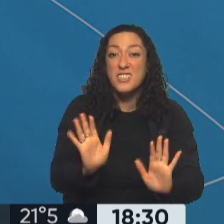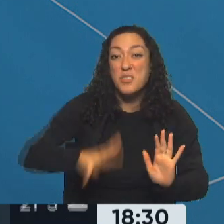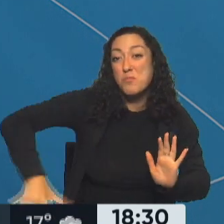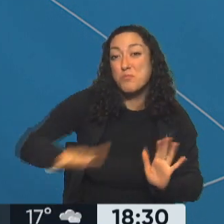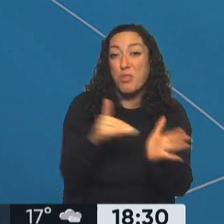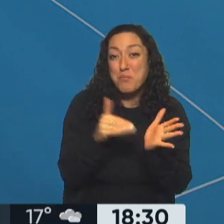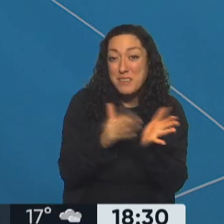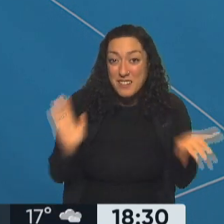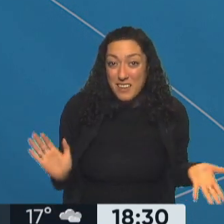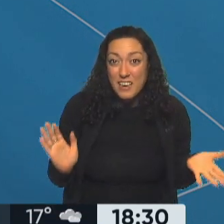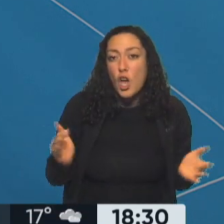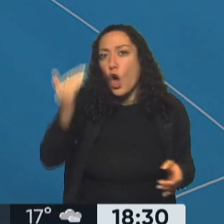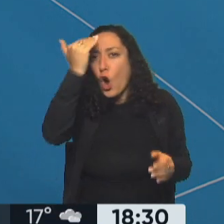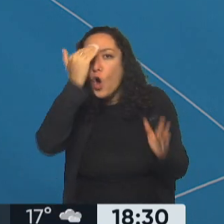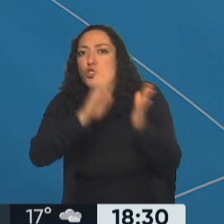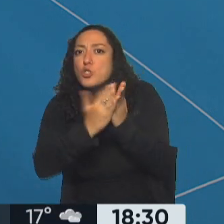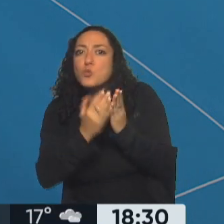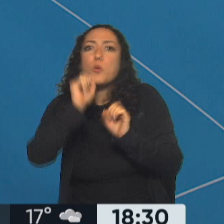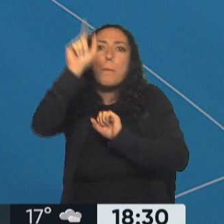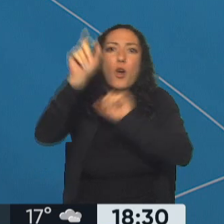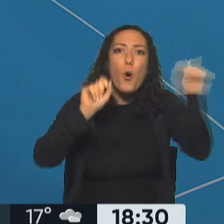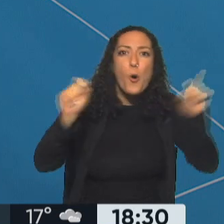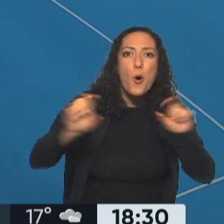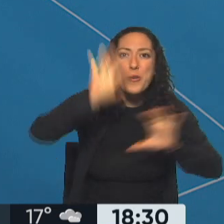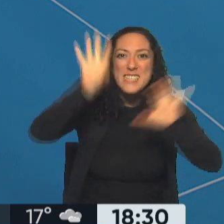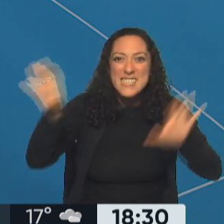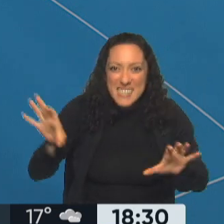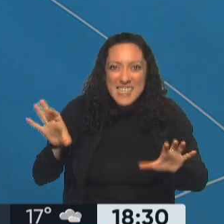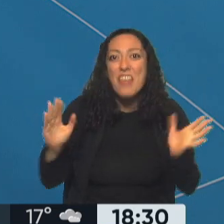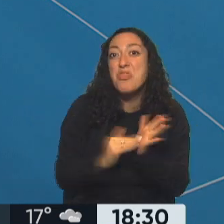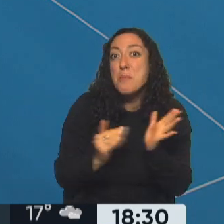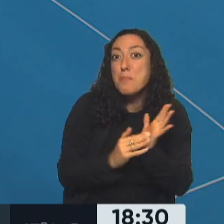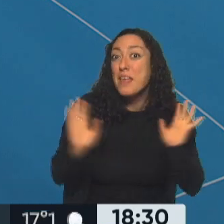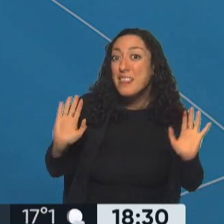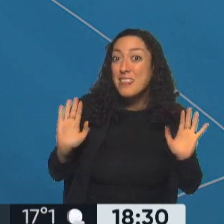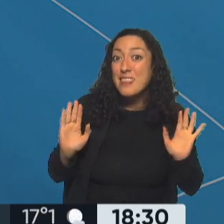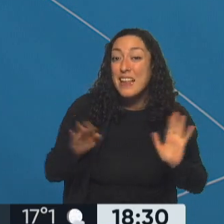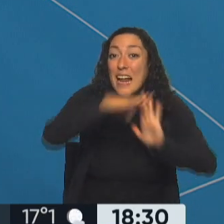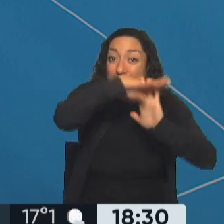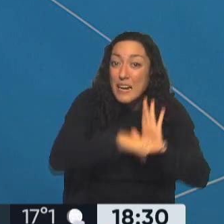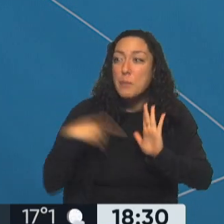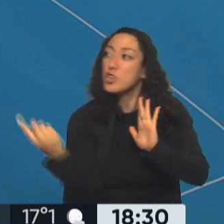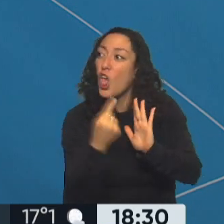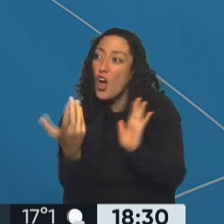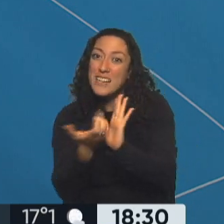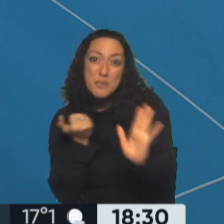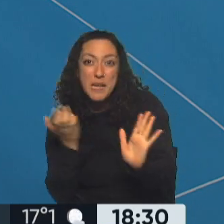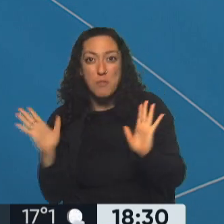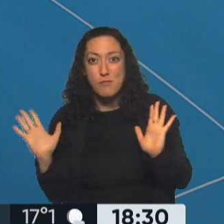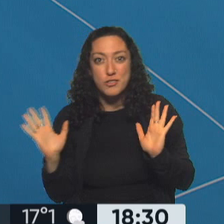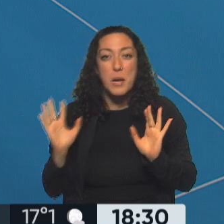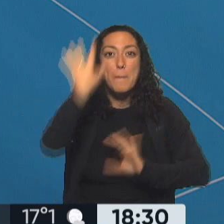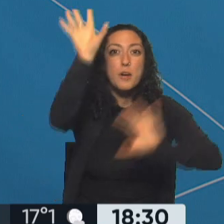Siempre y cuando las constituciones provinciales lo permitan y esté dentro de las reglas del juego aceptadas por todos en cada una de las provincias con